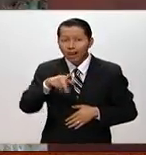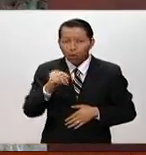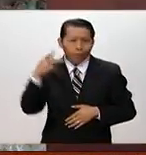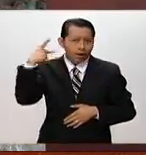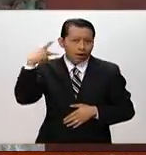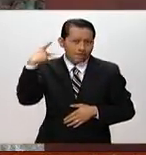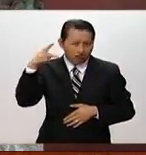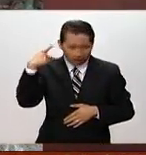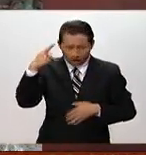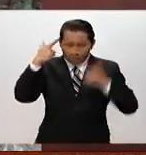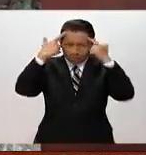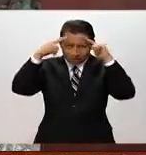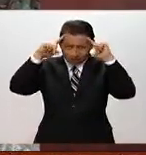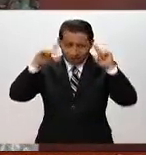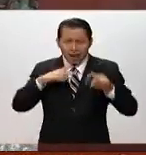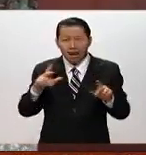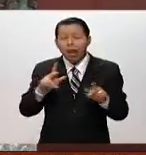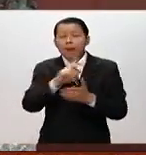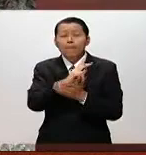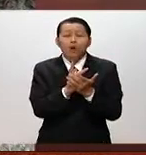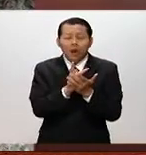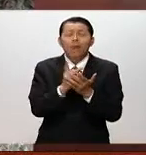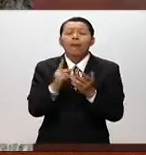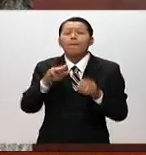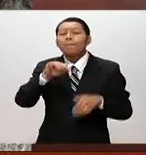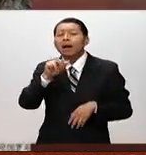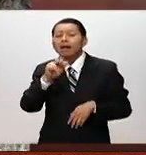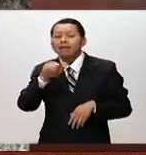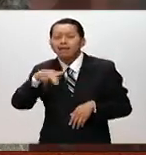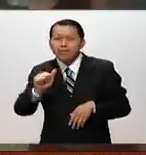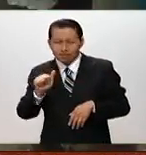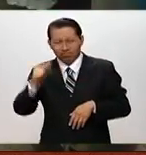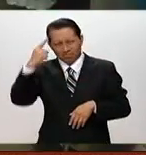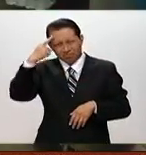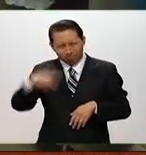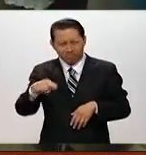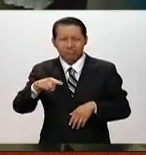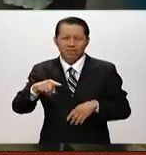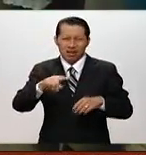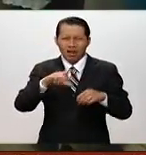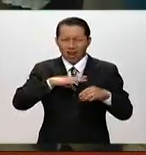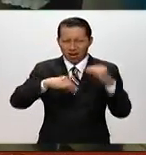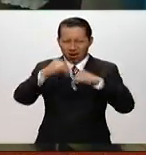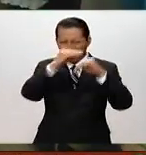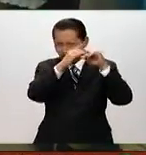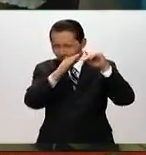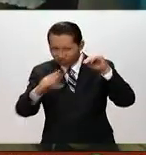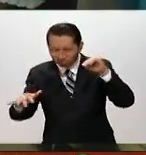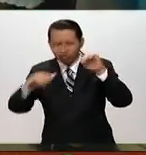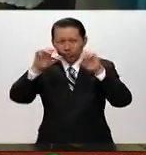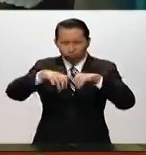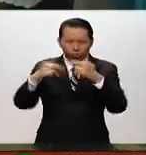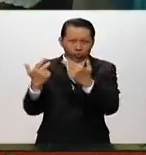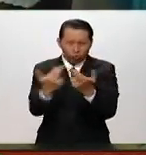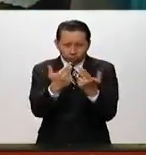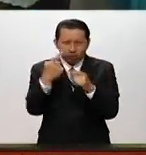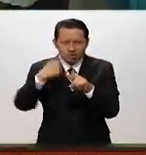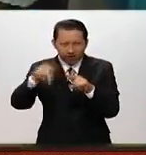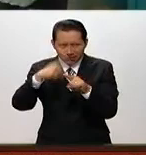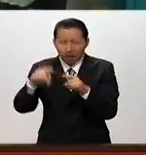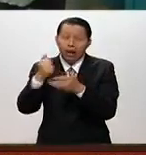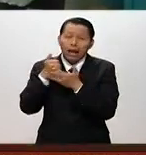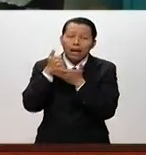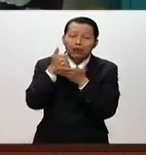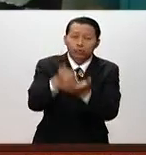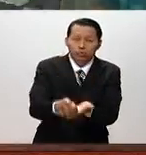de México activó el Plan Marina para apoyar a la población afectada por las lluvias y deslaves que dejó la tormenta tropical Earl. La ayuda contempla